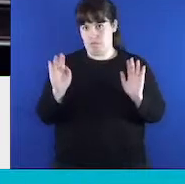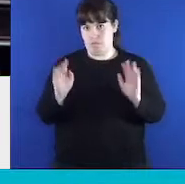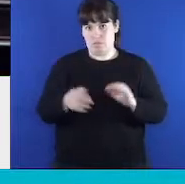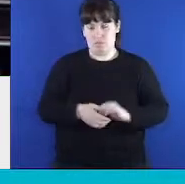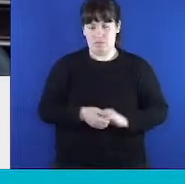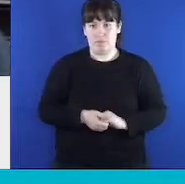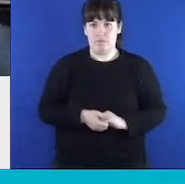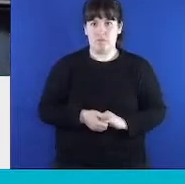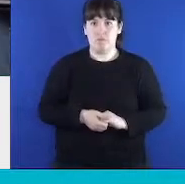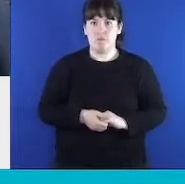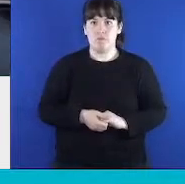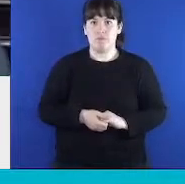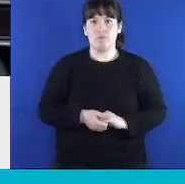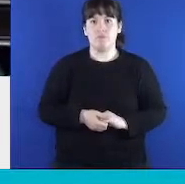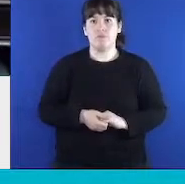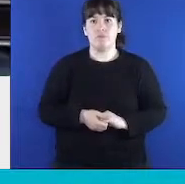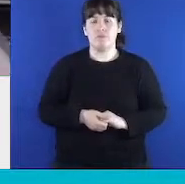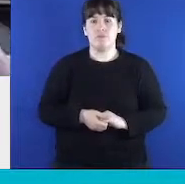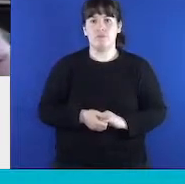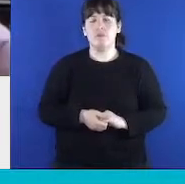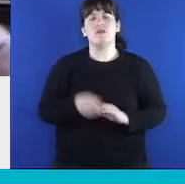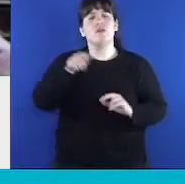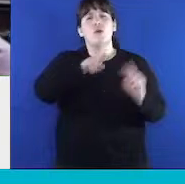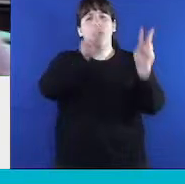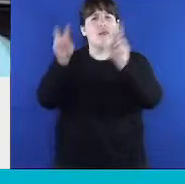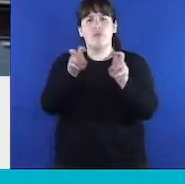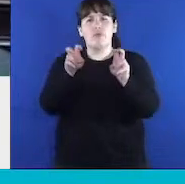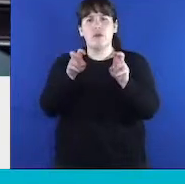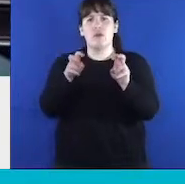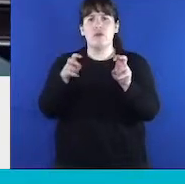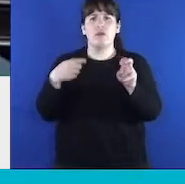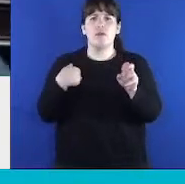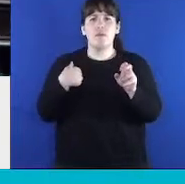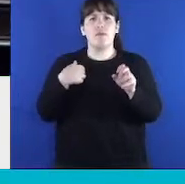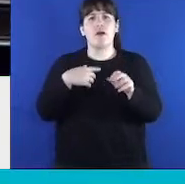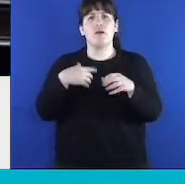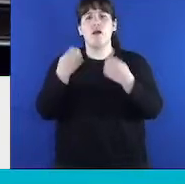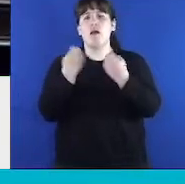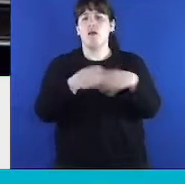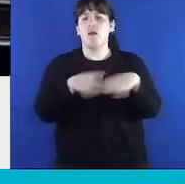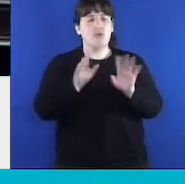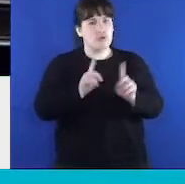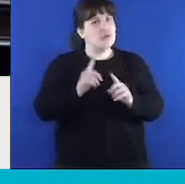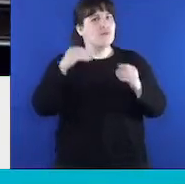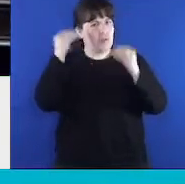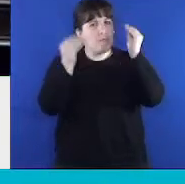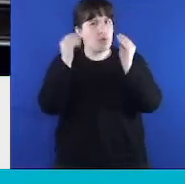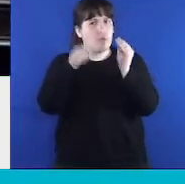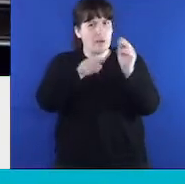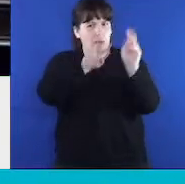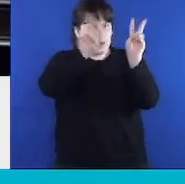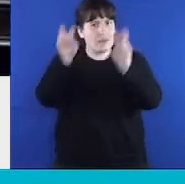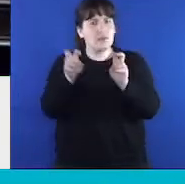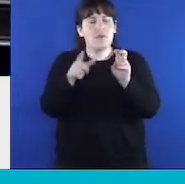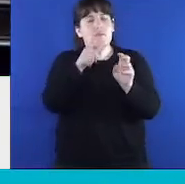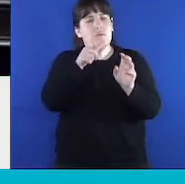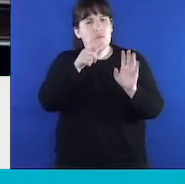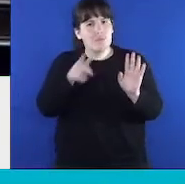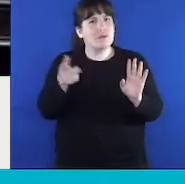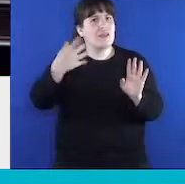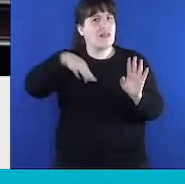Y hubo un tema que no quería dejar pasar por alto porque también me preocupa y me parece que tenemos que asumir nuestra responsabilidad como